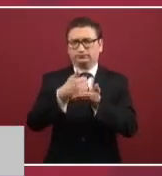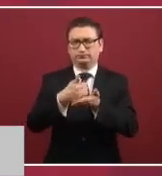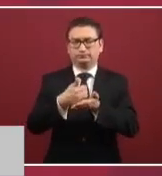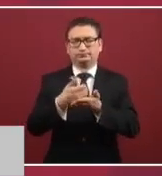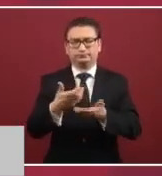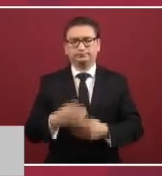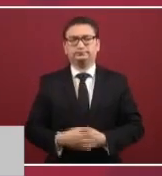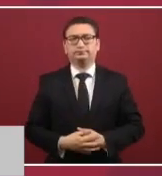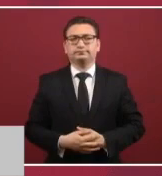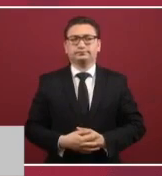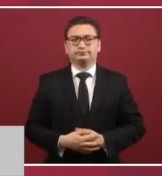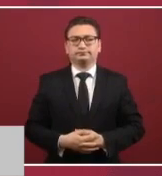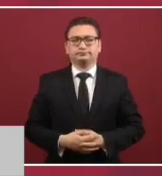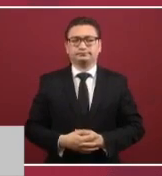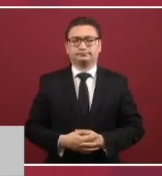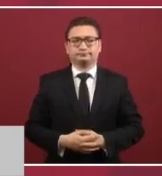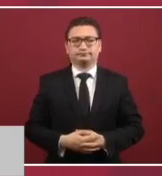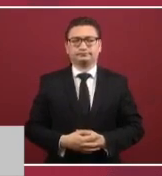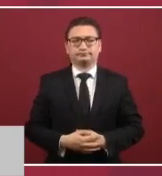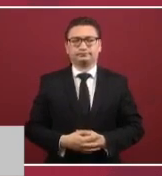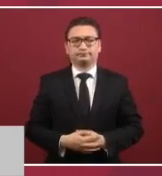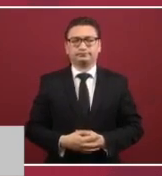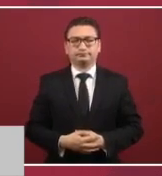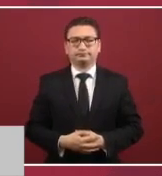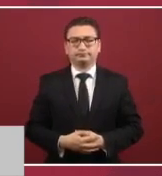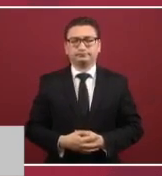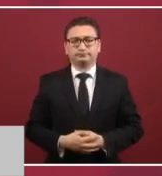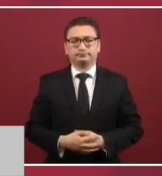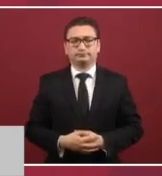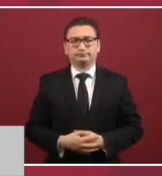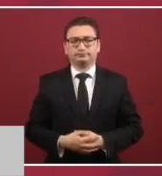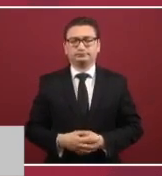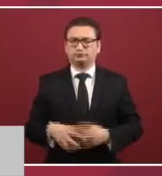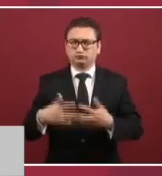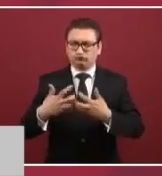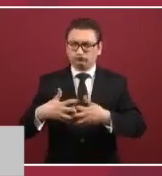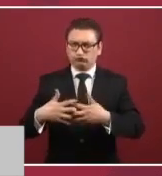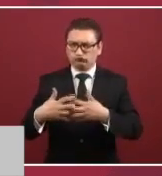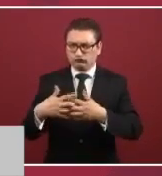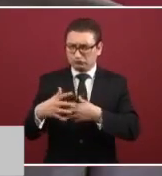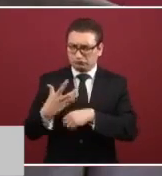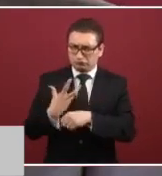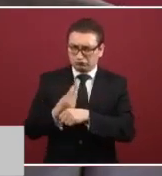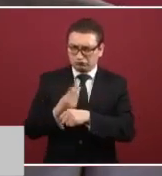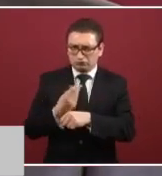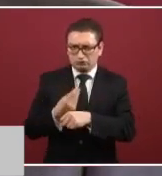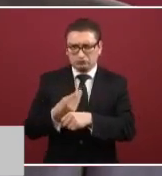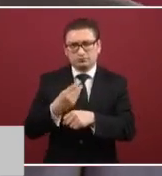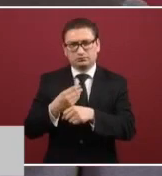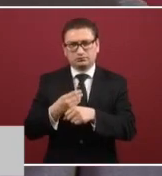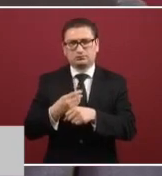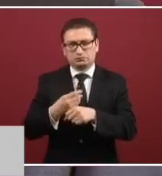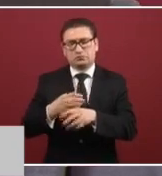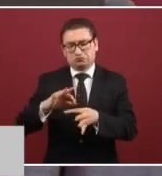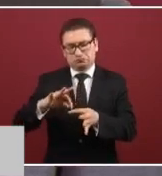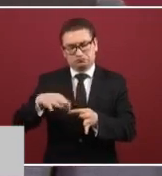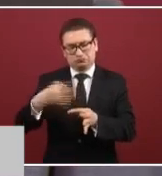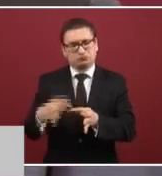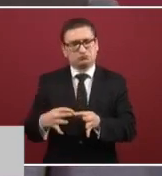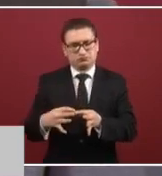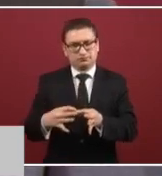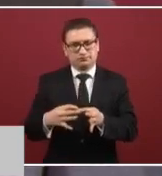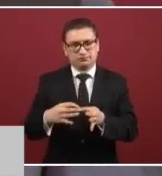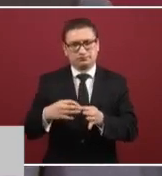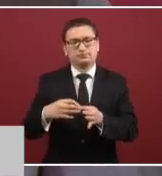Pemex y la Secretaría de Energía con un costo de 160,000 millones de pesos y su desarrollo será en 3 años. La encargada del proyecto será